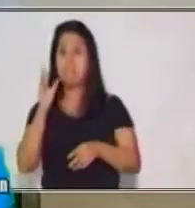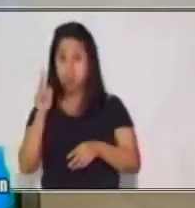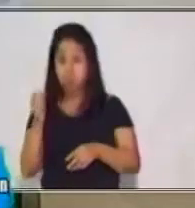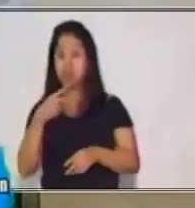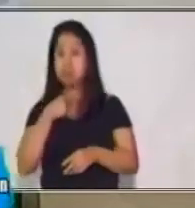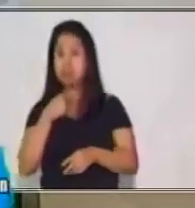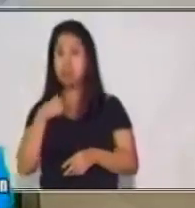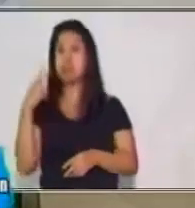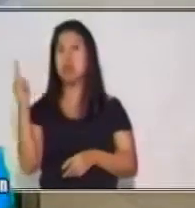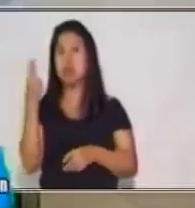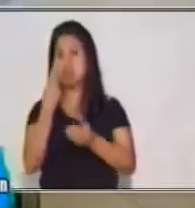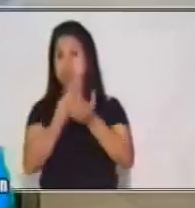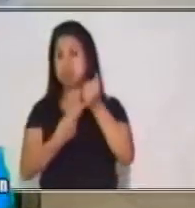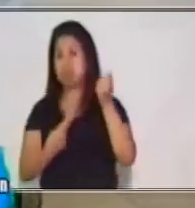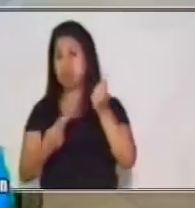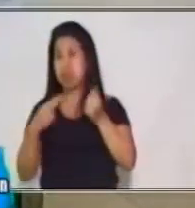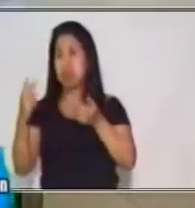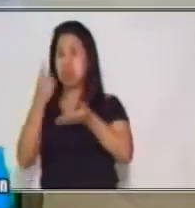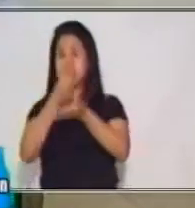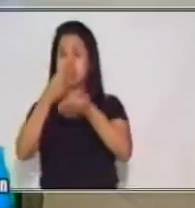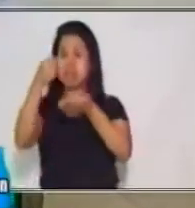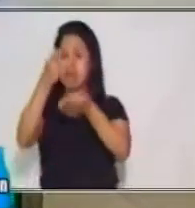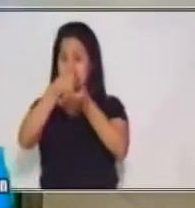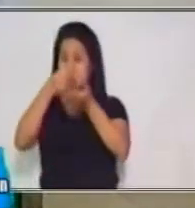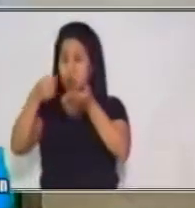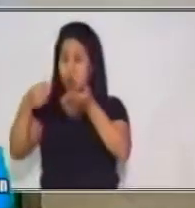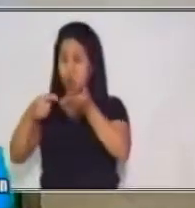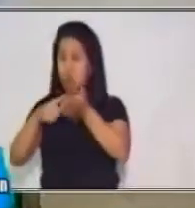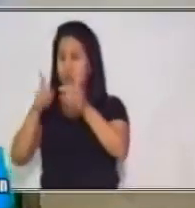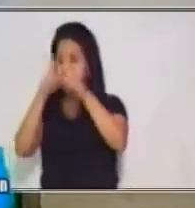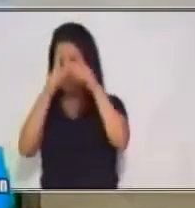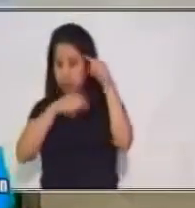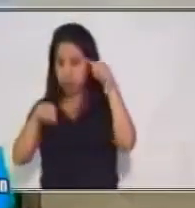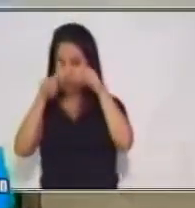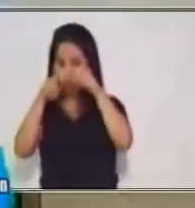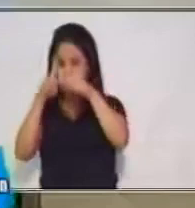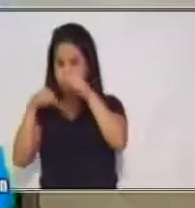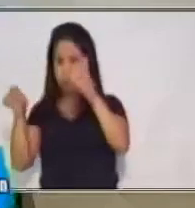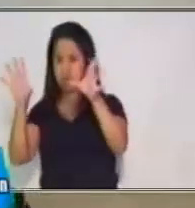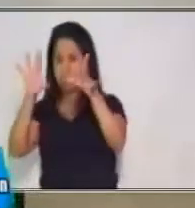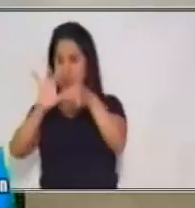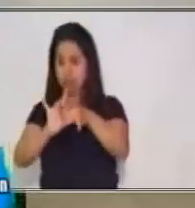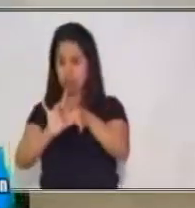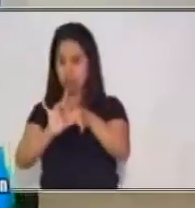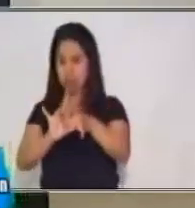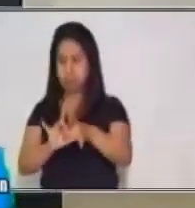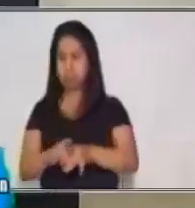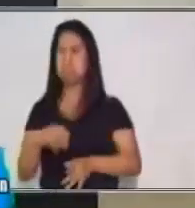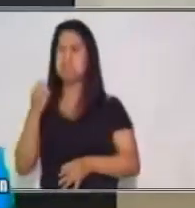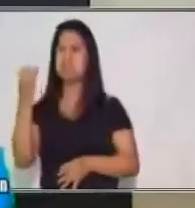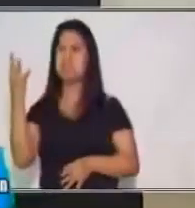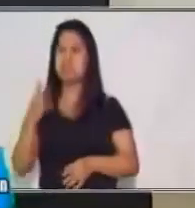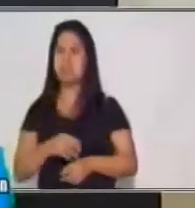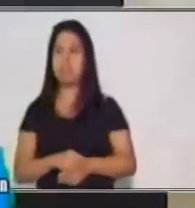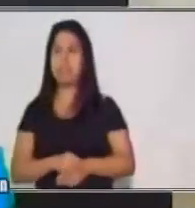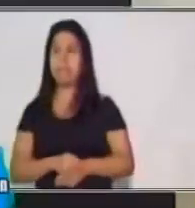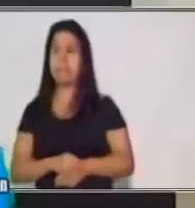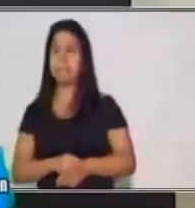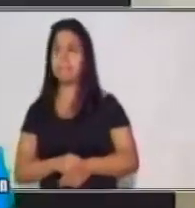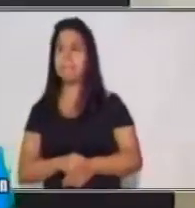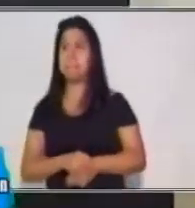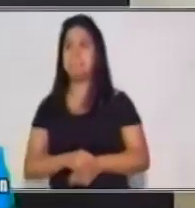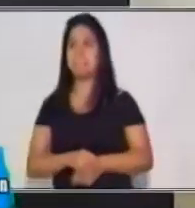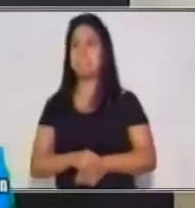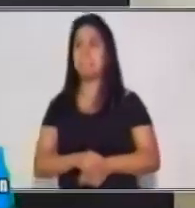este espacio voy a colocar los niños que prefieren fútbol y baloncesto. ¿Por qué? Porque coinciden